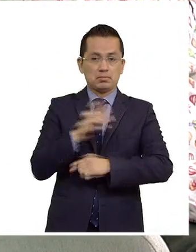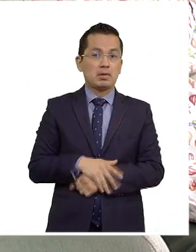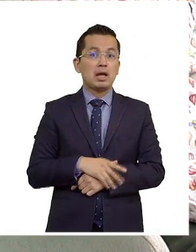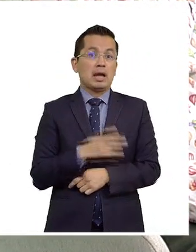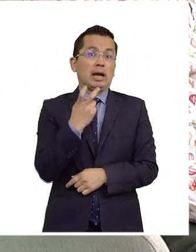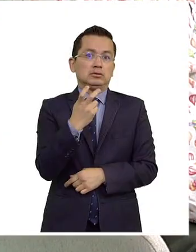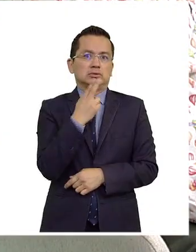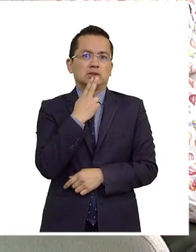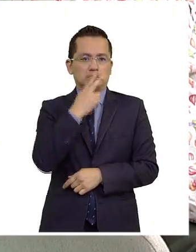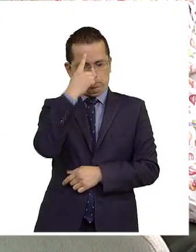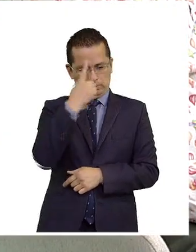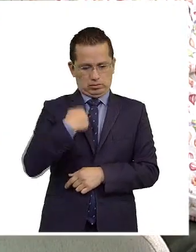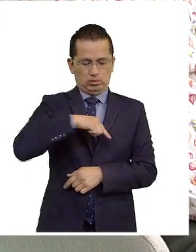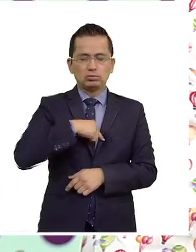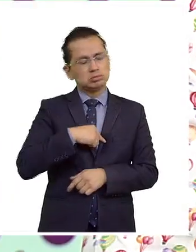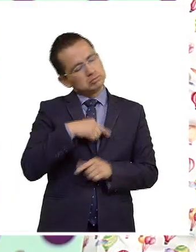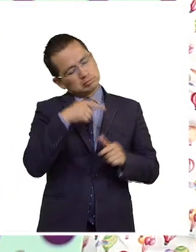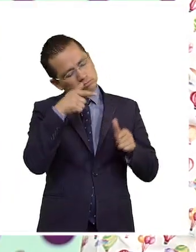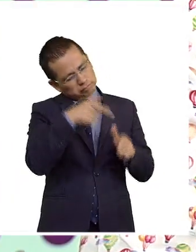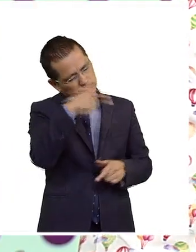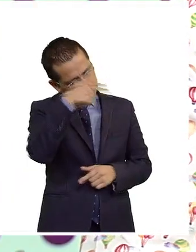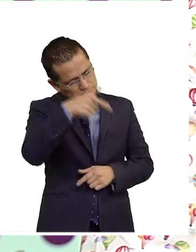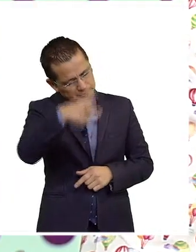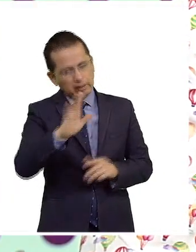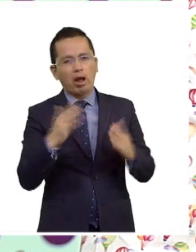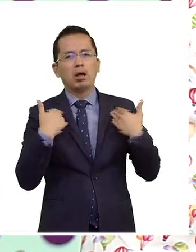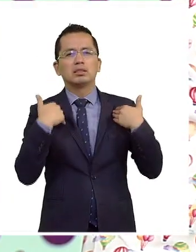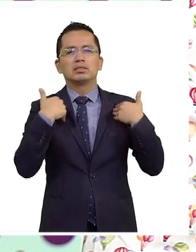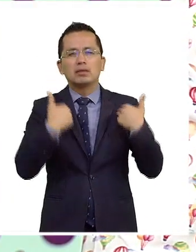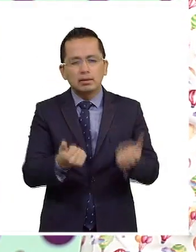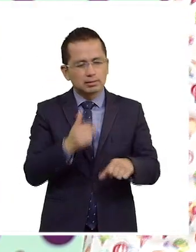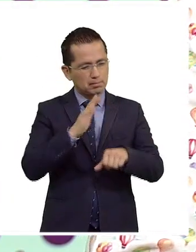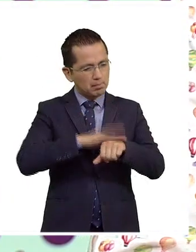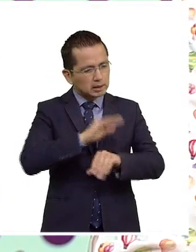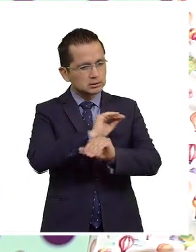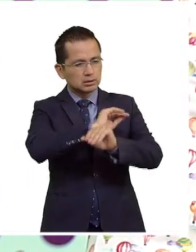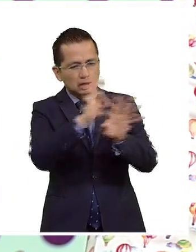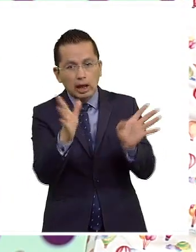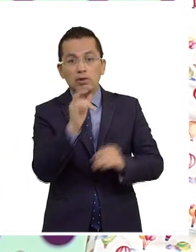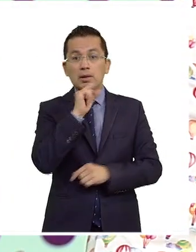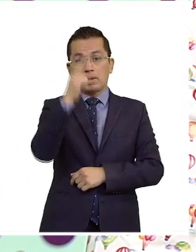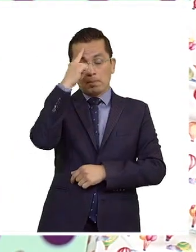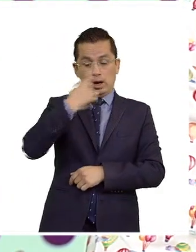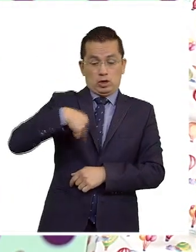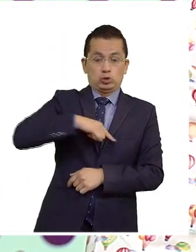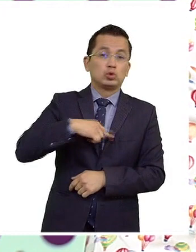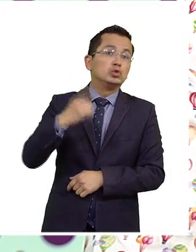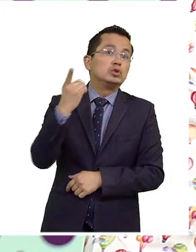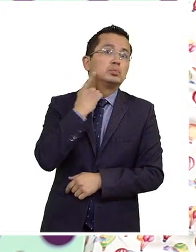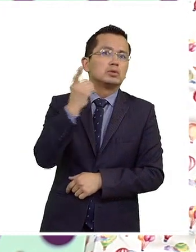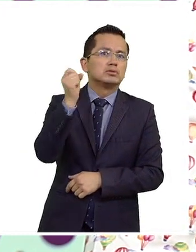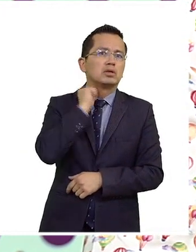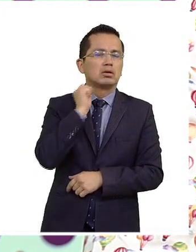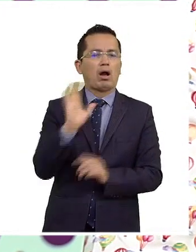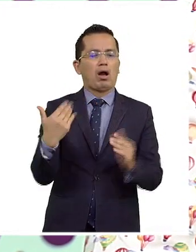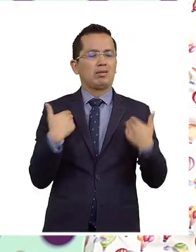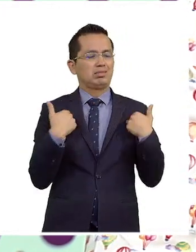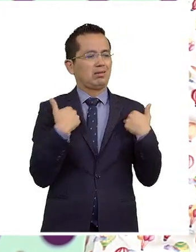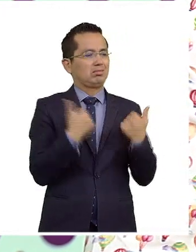mayor entendimiento, pero también una mayor sensibilidad de legisladores y de padres y madres. Antes los